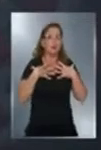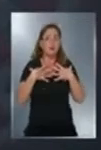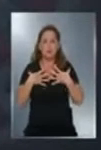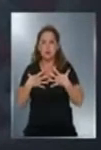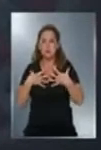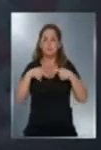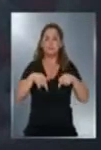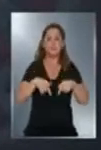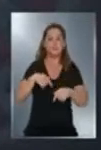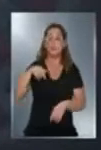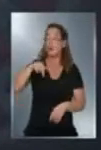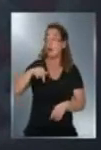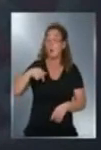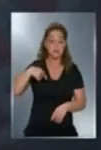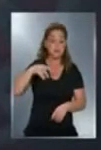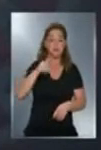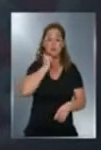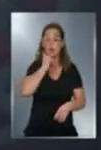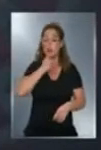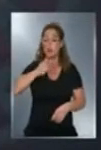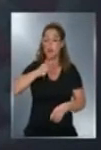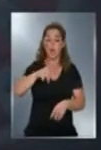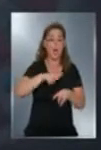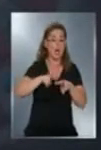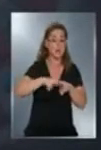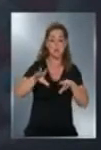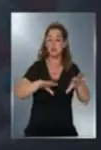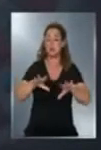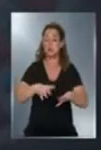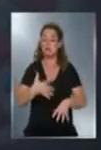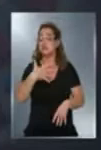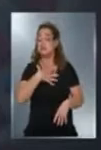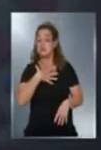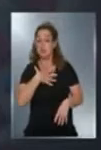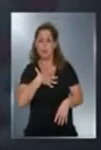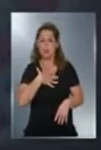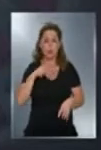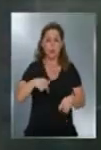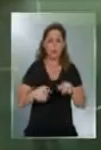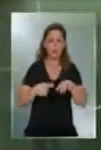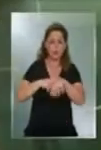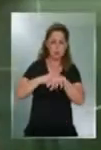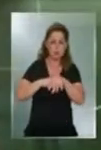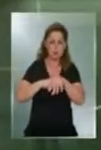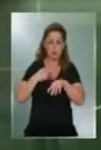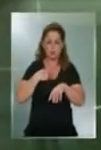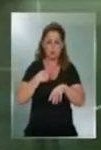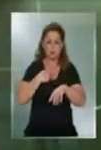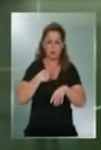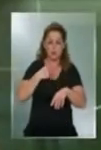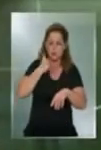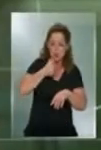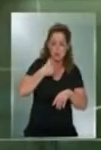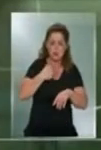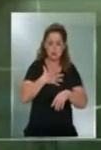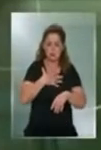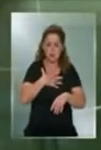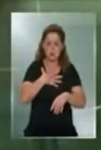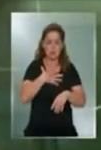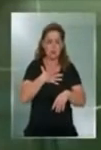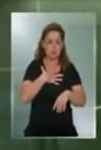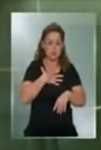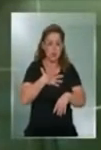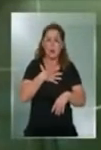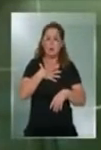sus actividades diarias en su hogar y no le falta el aire y de un momento a otro o con el paso de los días va sintiendo que cada vez le